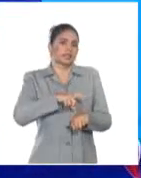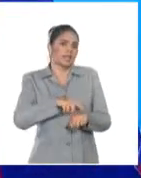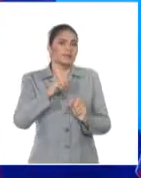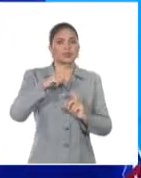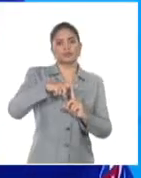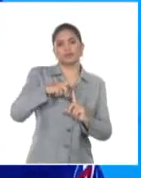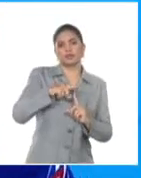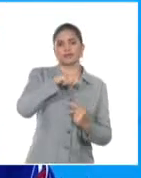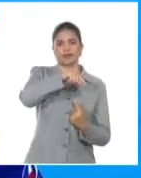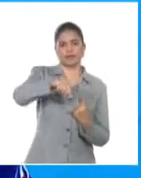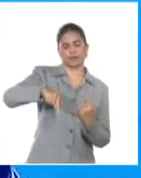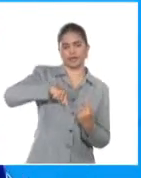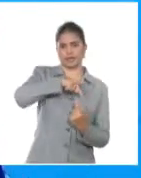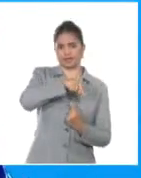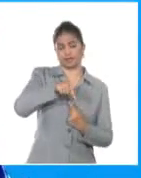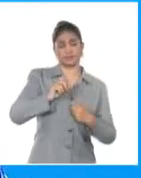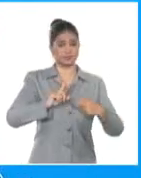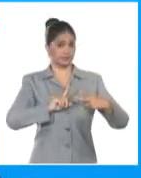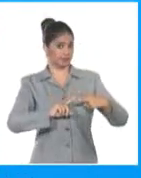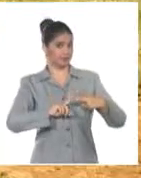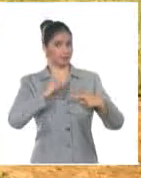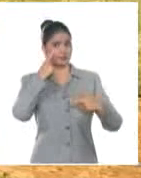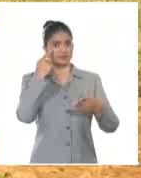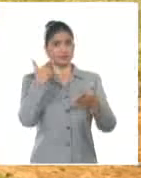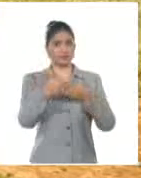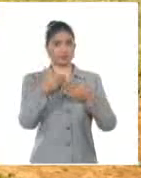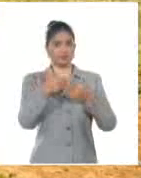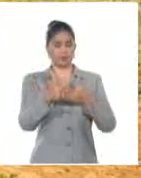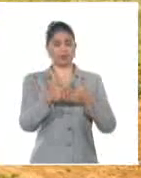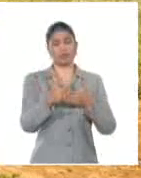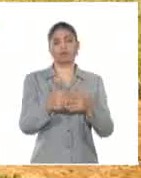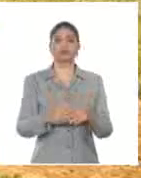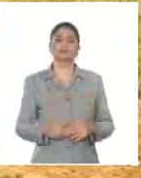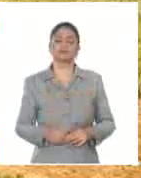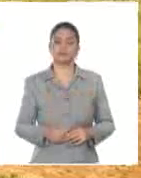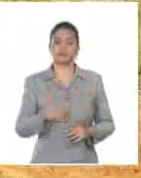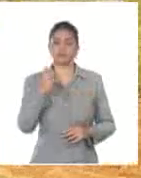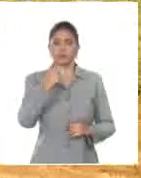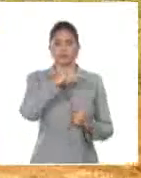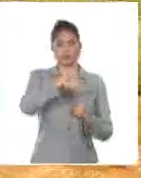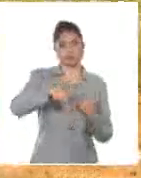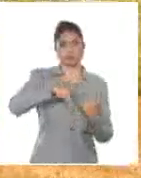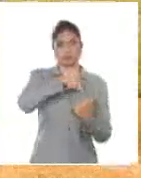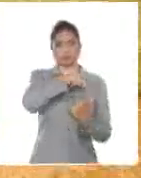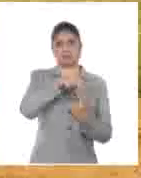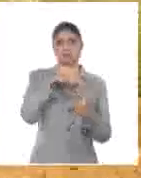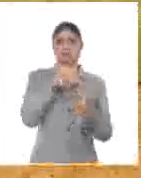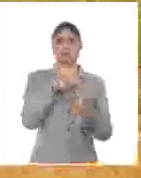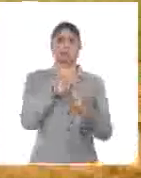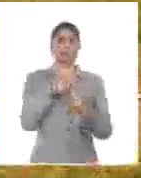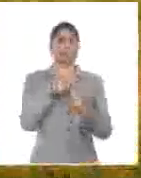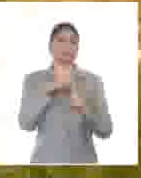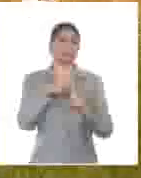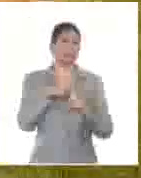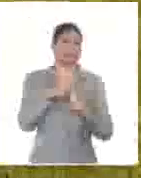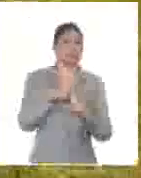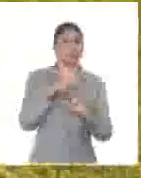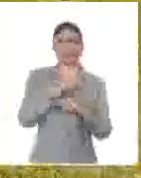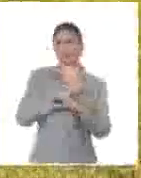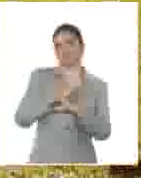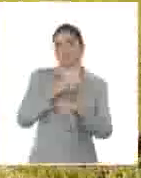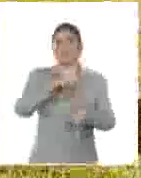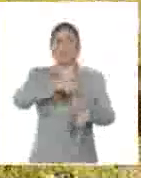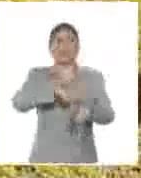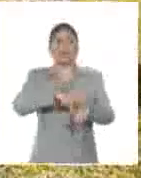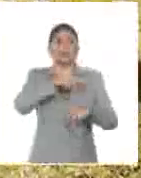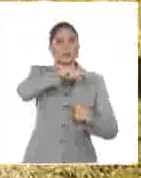y demás. Después hay una prueba que es un primera con conexión, que se maneja técnica de swing, se maneja tiempo de la carrera